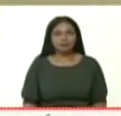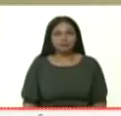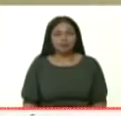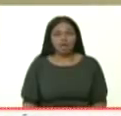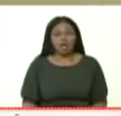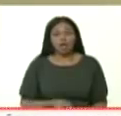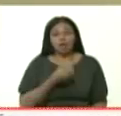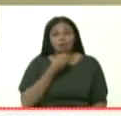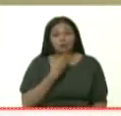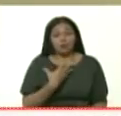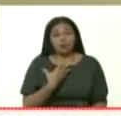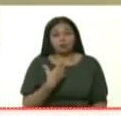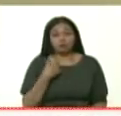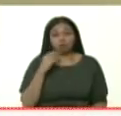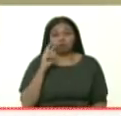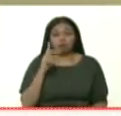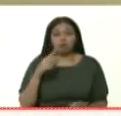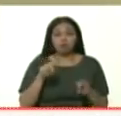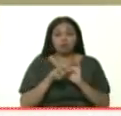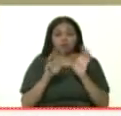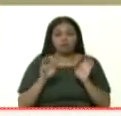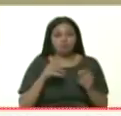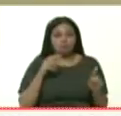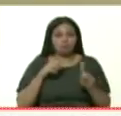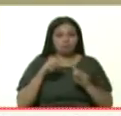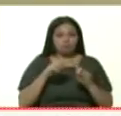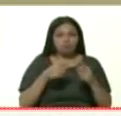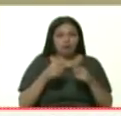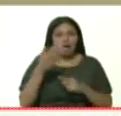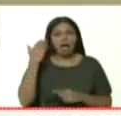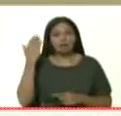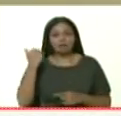Bueno, tú ves haciendo seguimiento